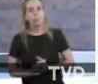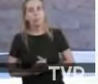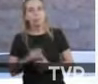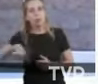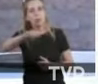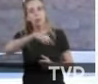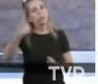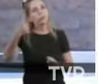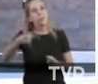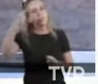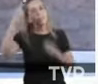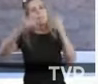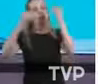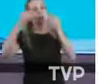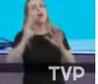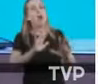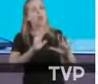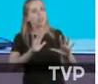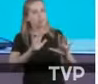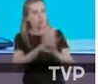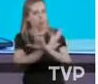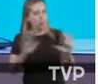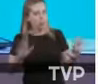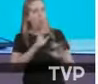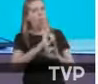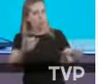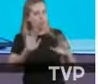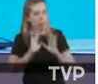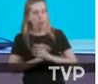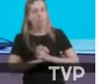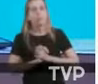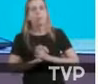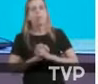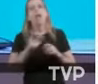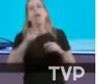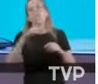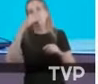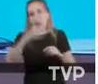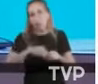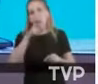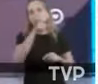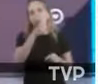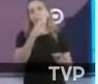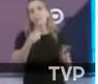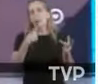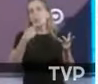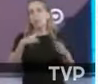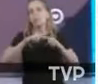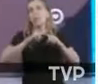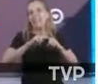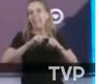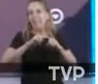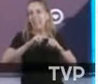momento planteado de ese modo a los acreedores. Después ya las cuestiones más técnicas tienen que ver con los... Eso después se lo